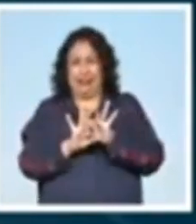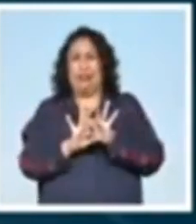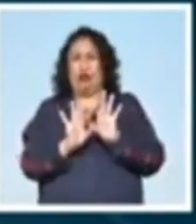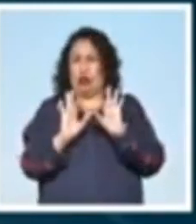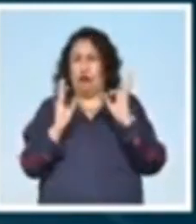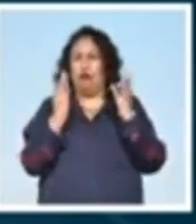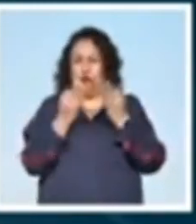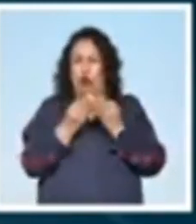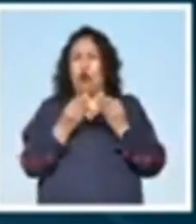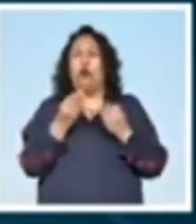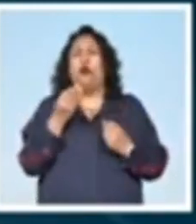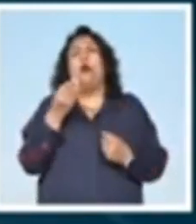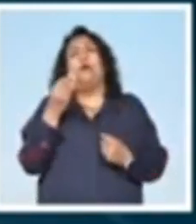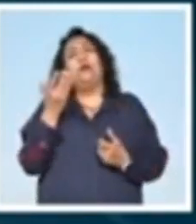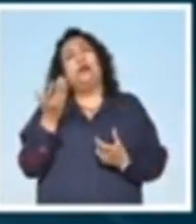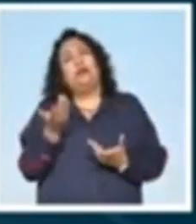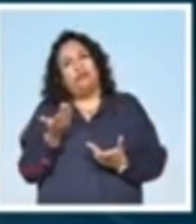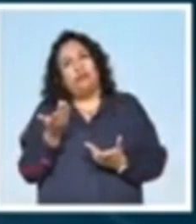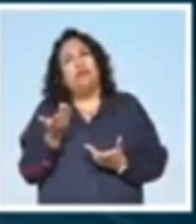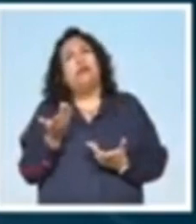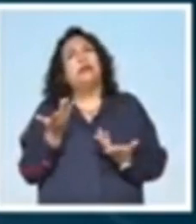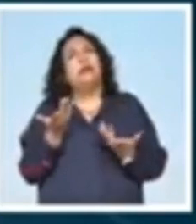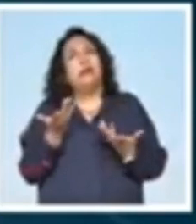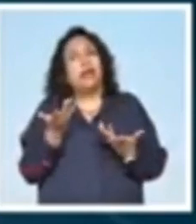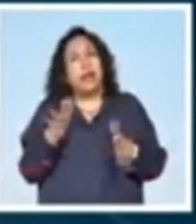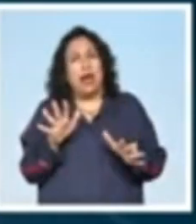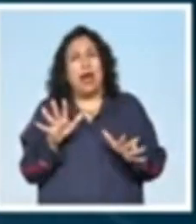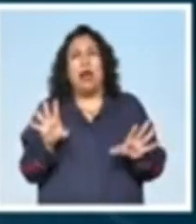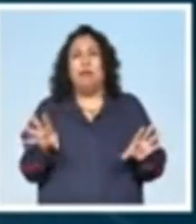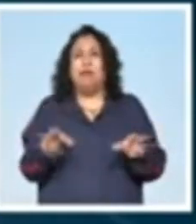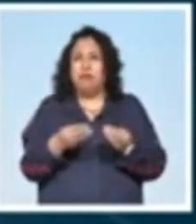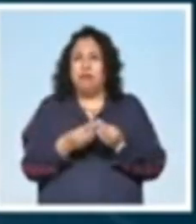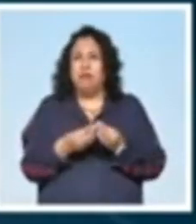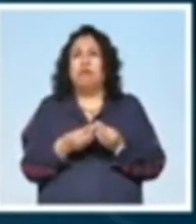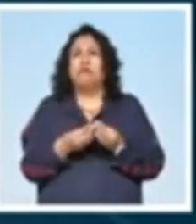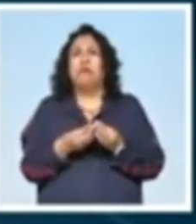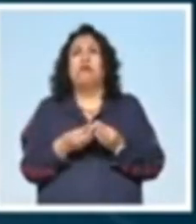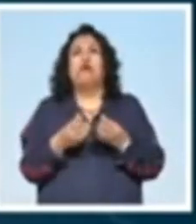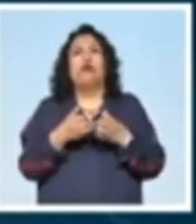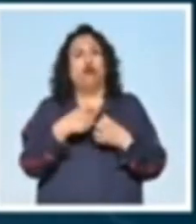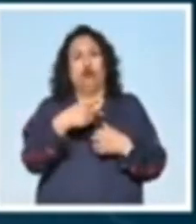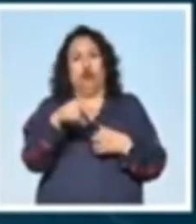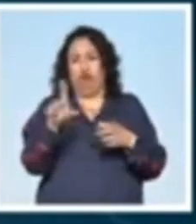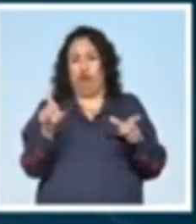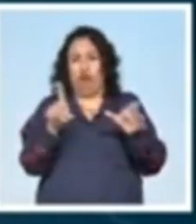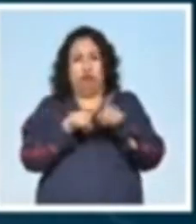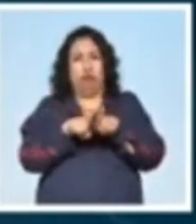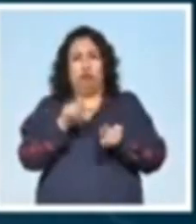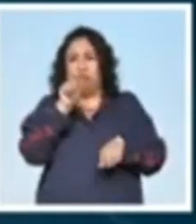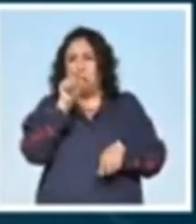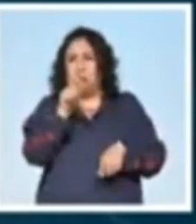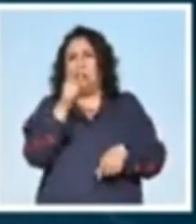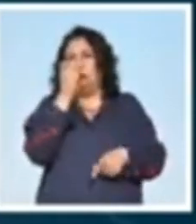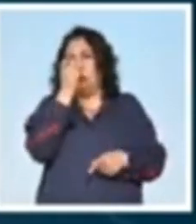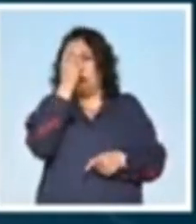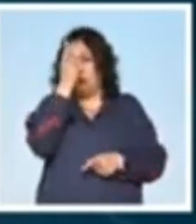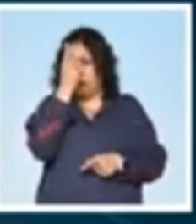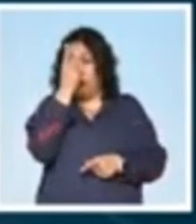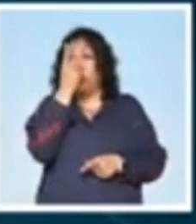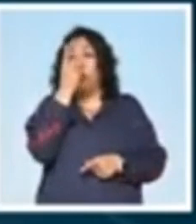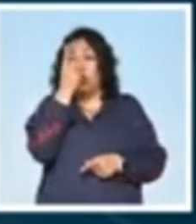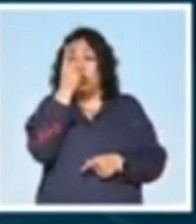su propio estilo fuera ya parte de ellos mismos, ¿no? Ya como compositores,